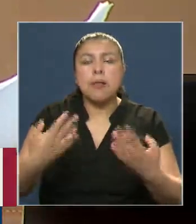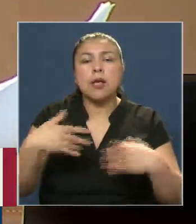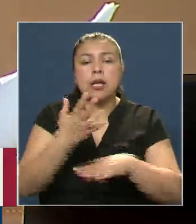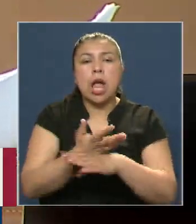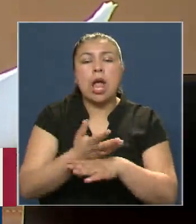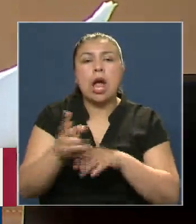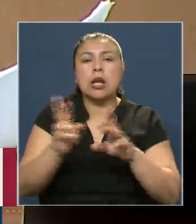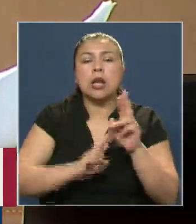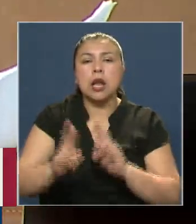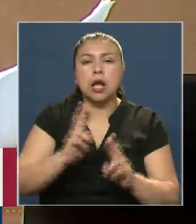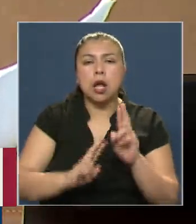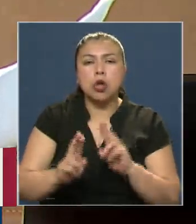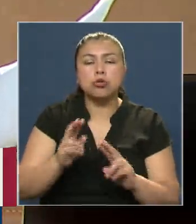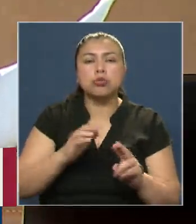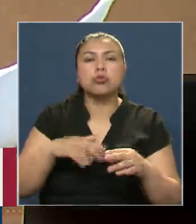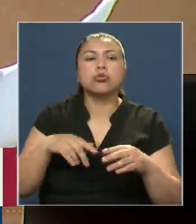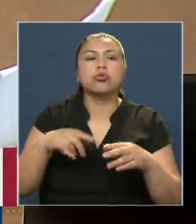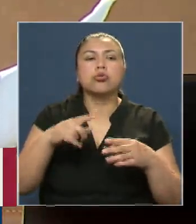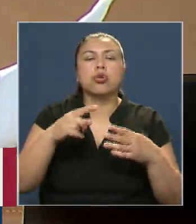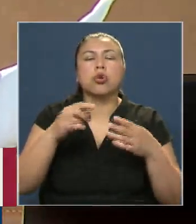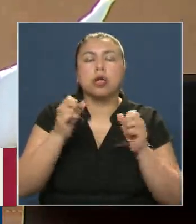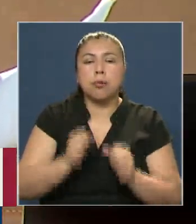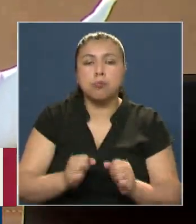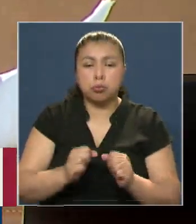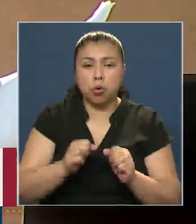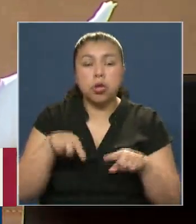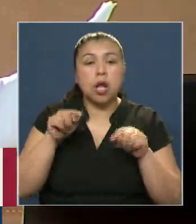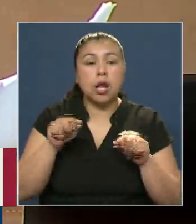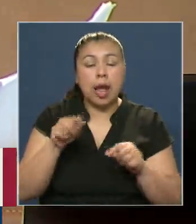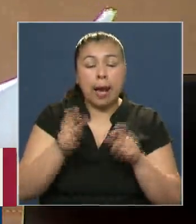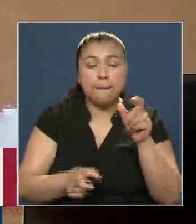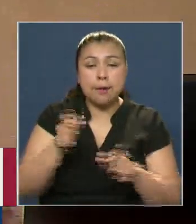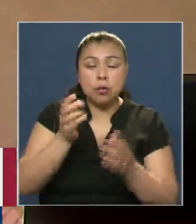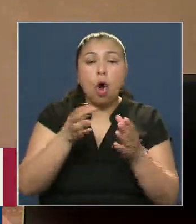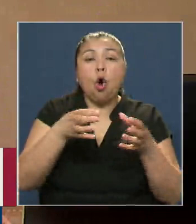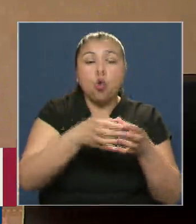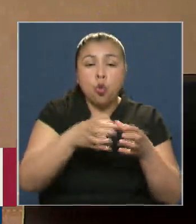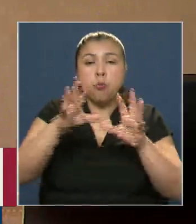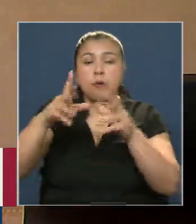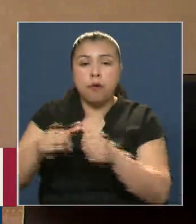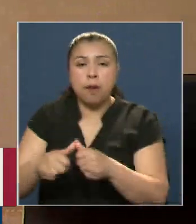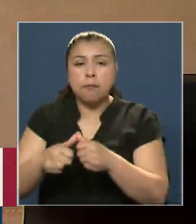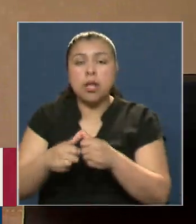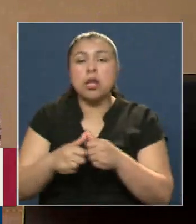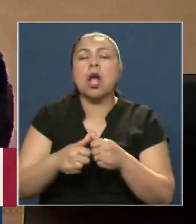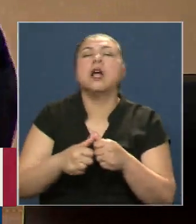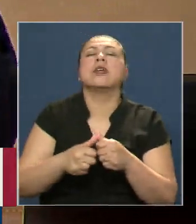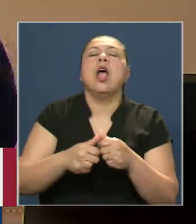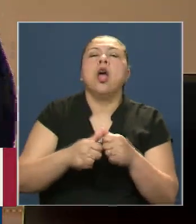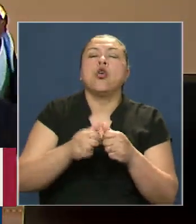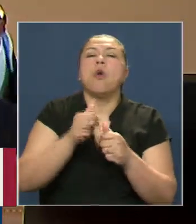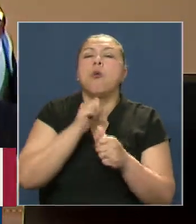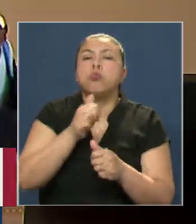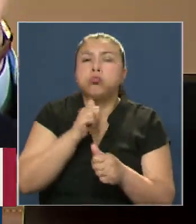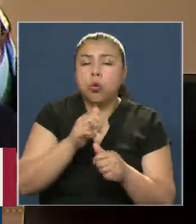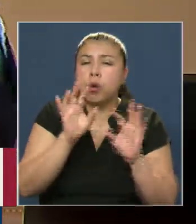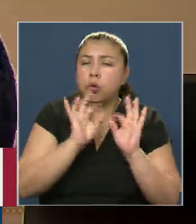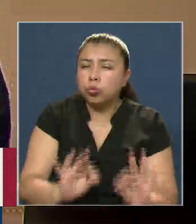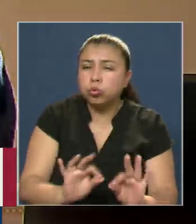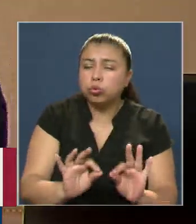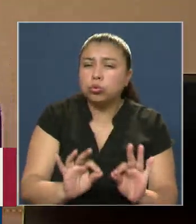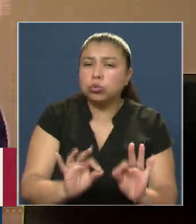existente relacionada a eventos adversos que podrían conducir a personas, grupos o familias a una situación de vulnerabilidad. Es decir,